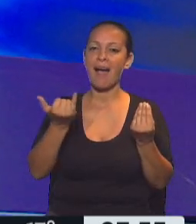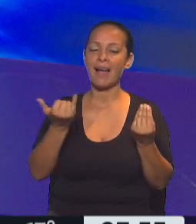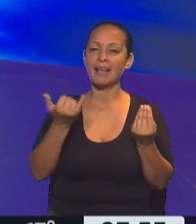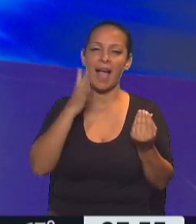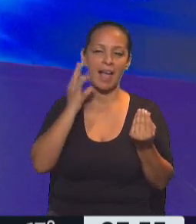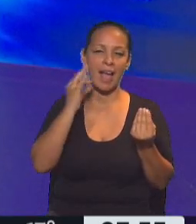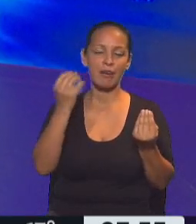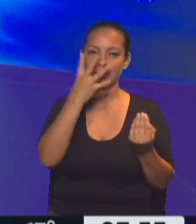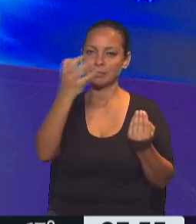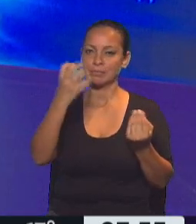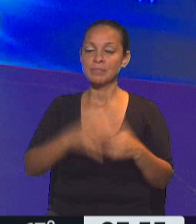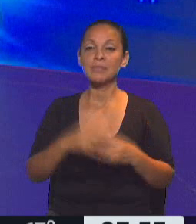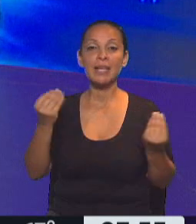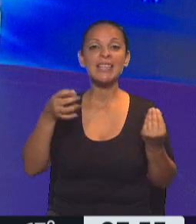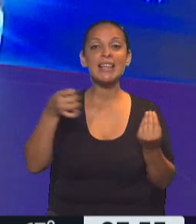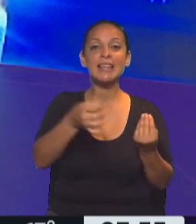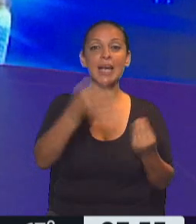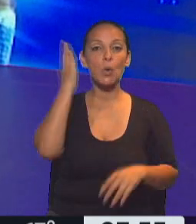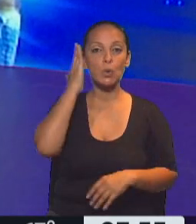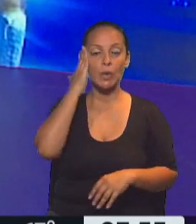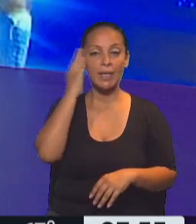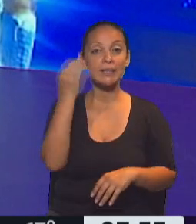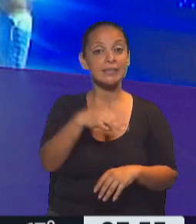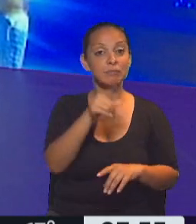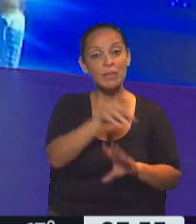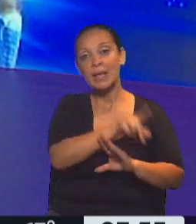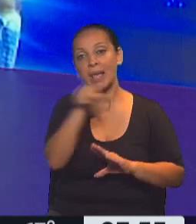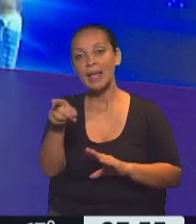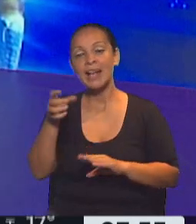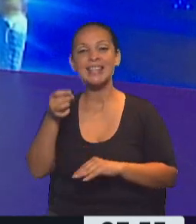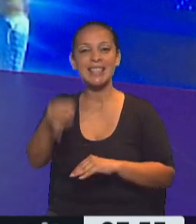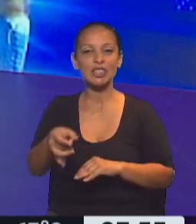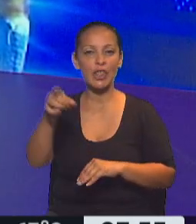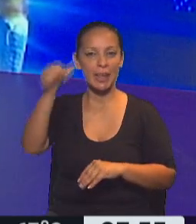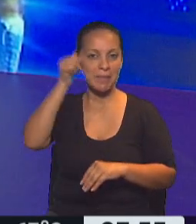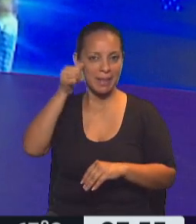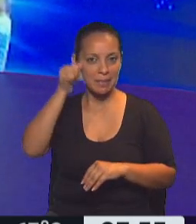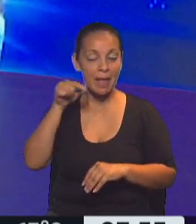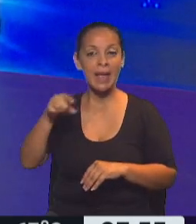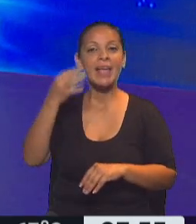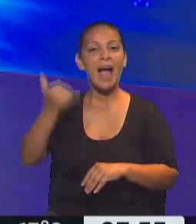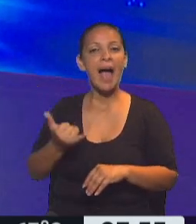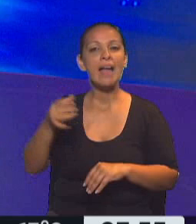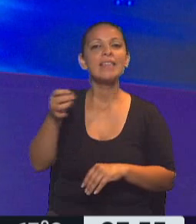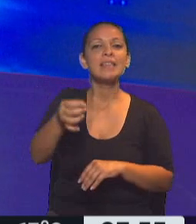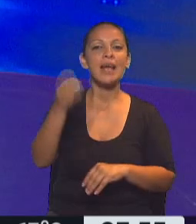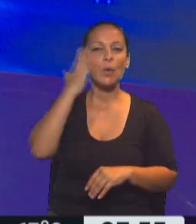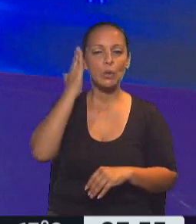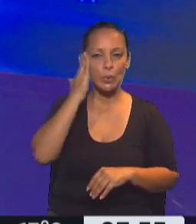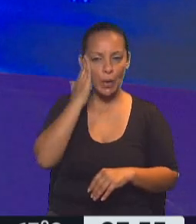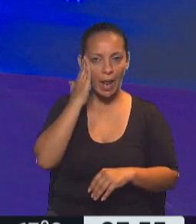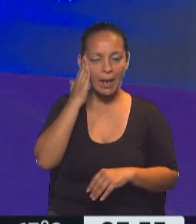atractiva. Tiene que ver con el tren cultural. Te tenés que ir hasta la estación de tren de Mar del Plata y este tren cultural funciona como